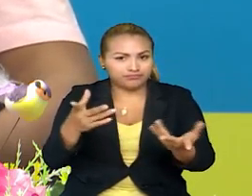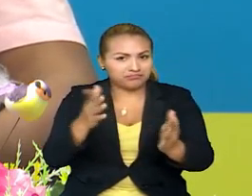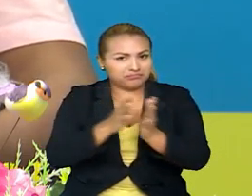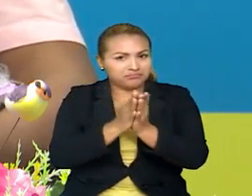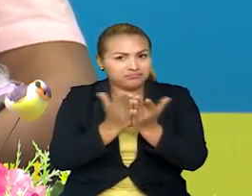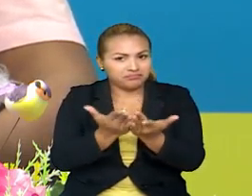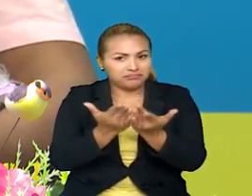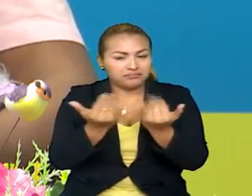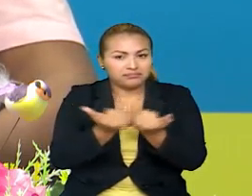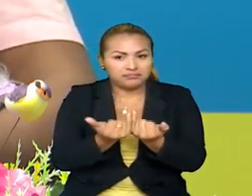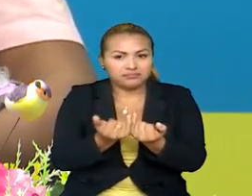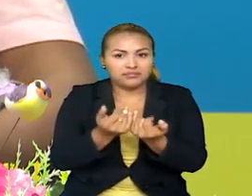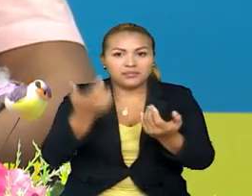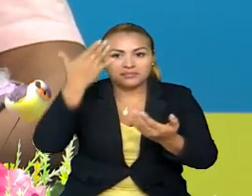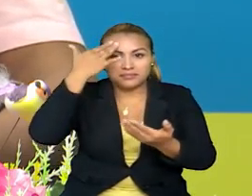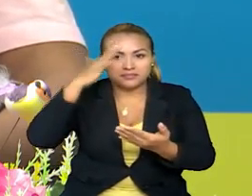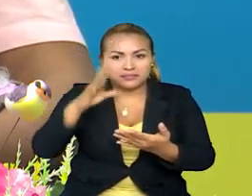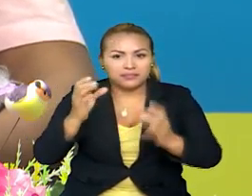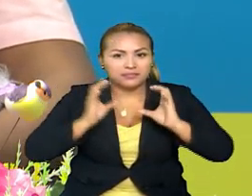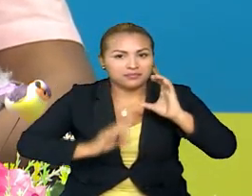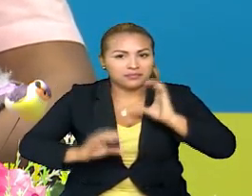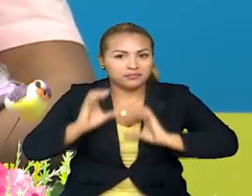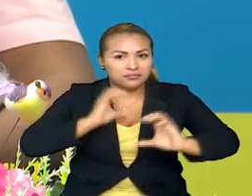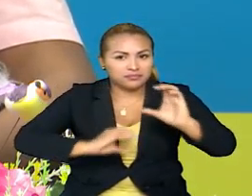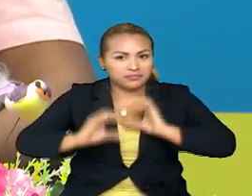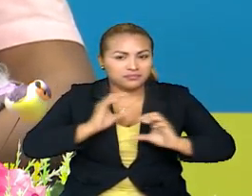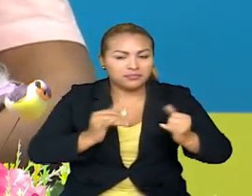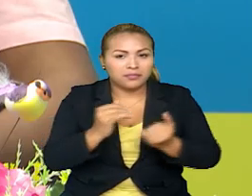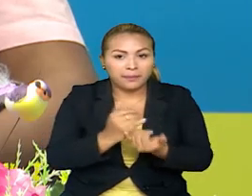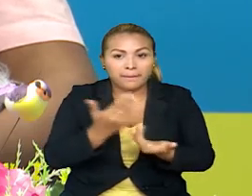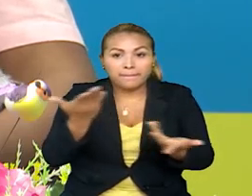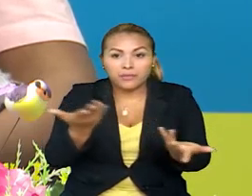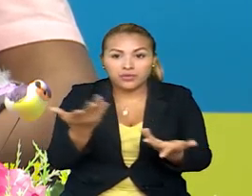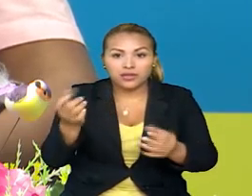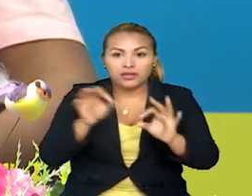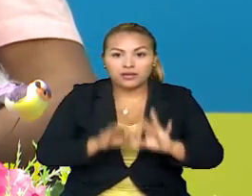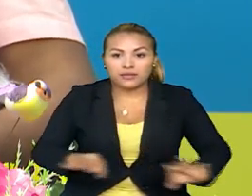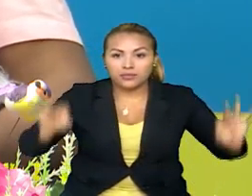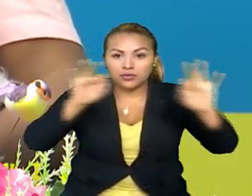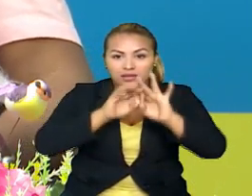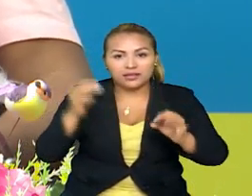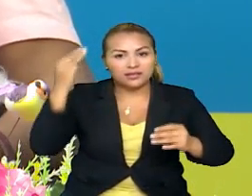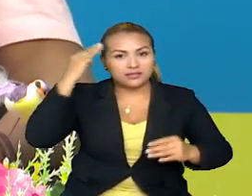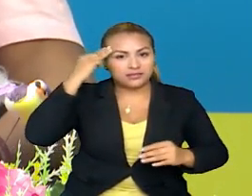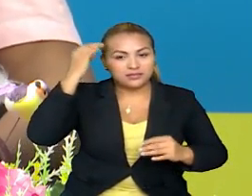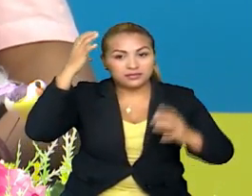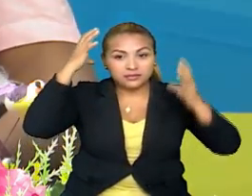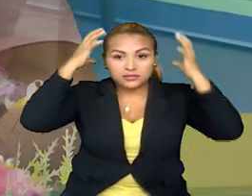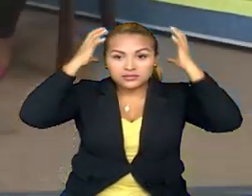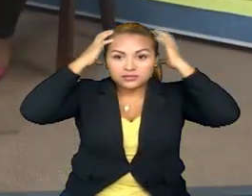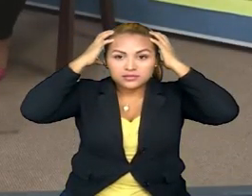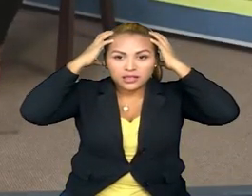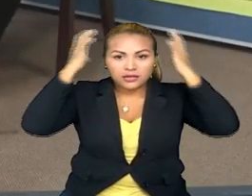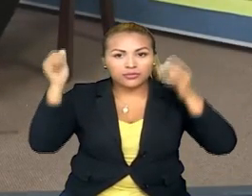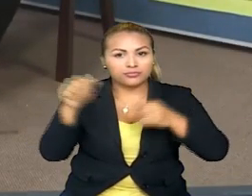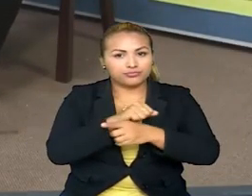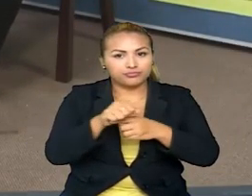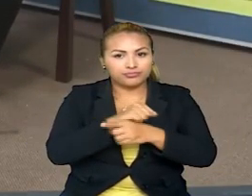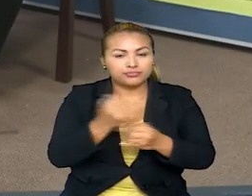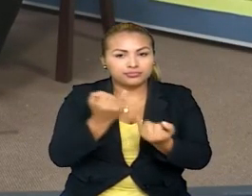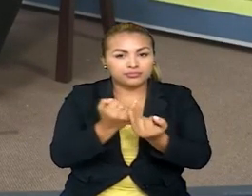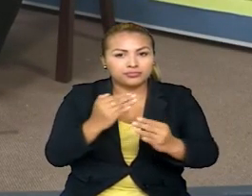de la geografía de la ciencia para que también nuestro cerebro se ejercite y el lunar podamos